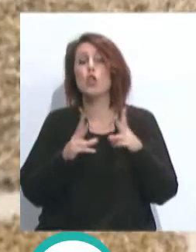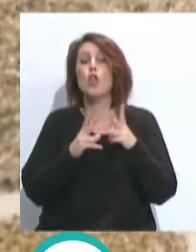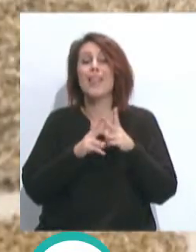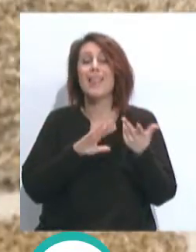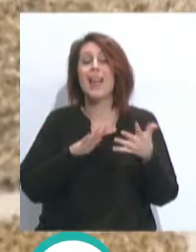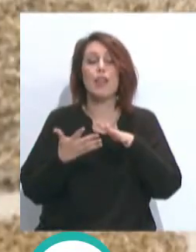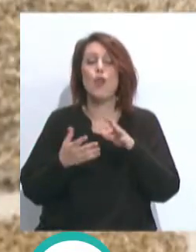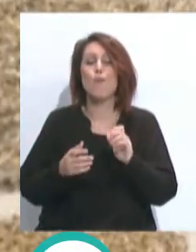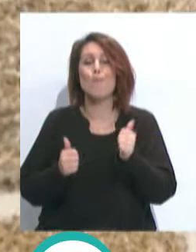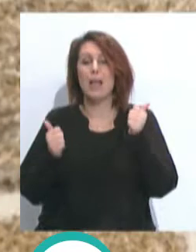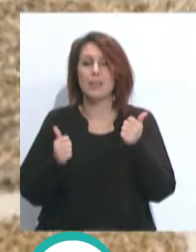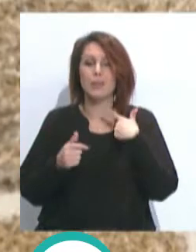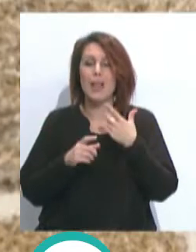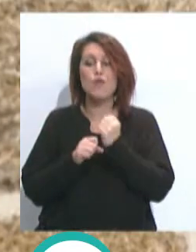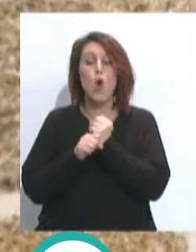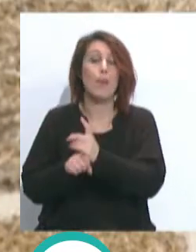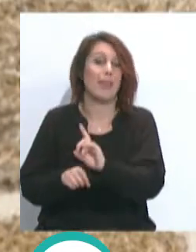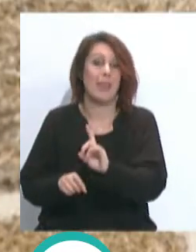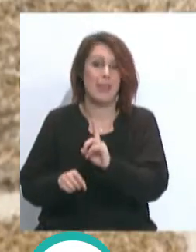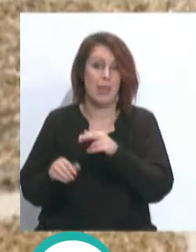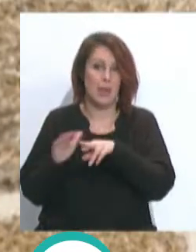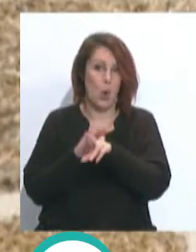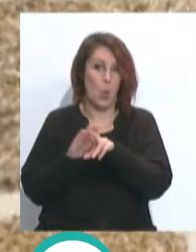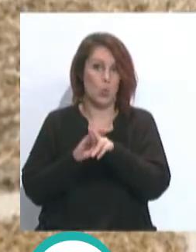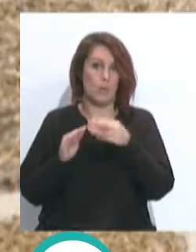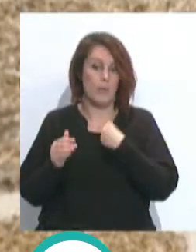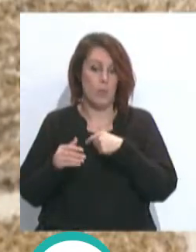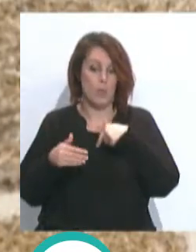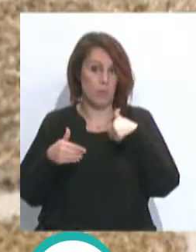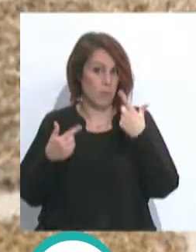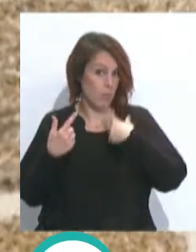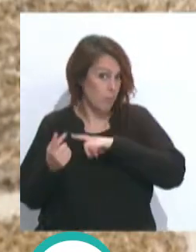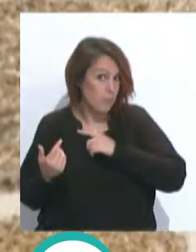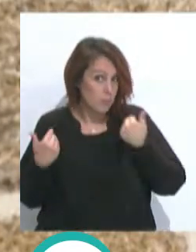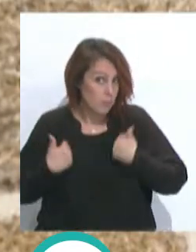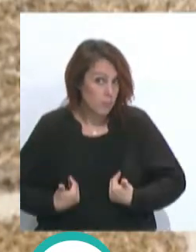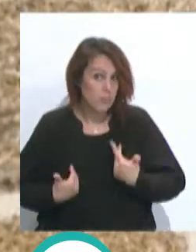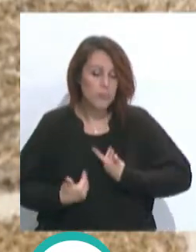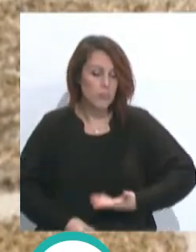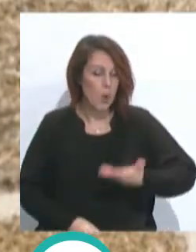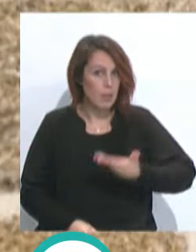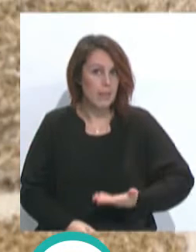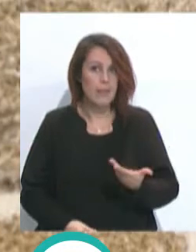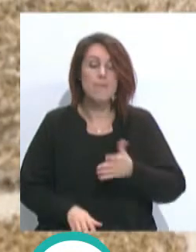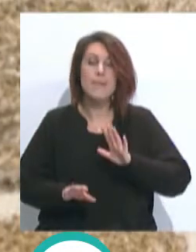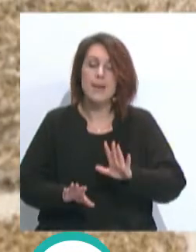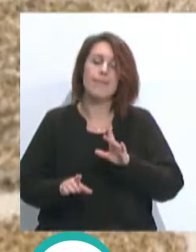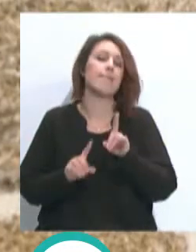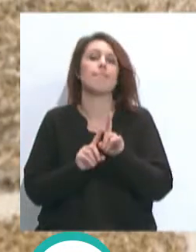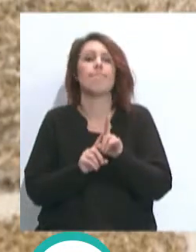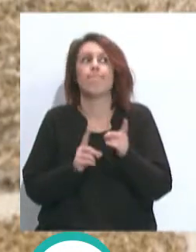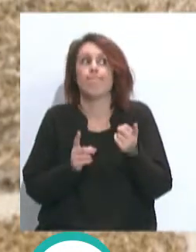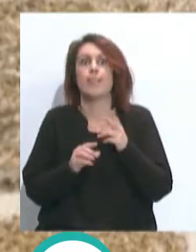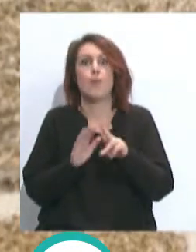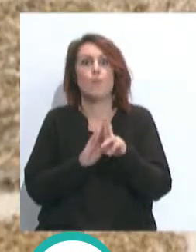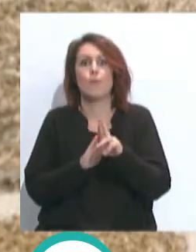socialización mayor y una no dependencia de recursos que, como este, son importantes, pero no dejan de ser